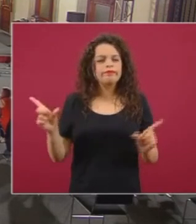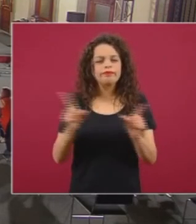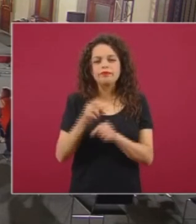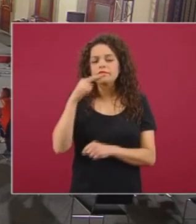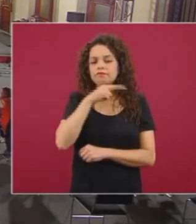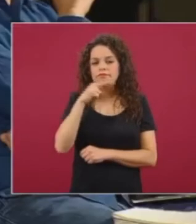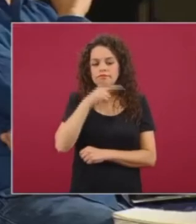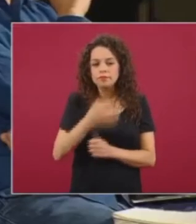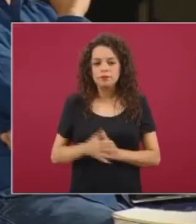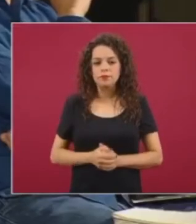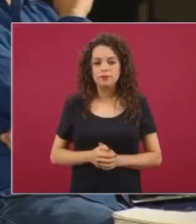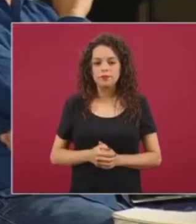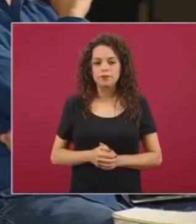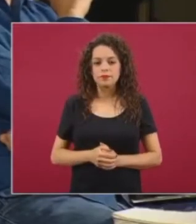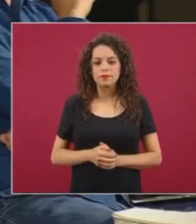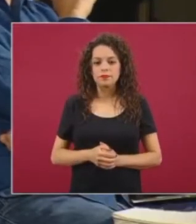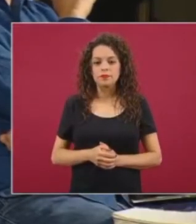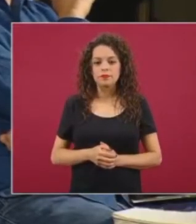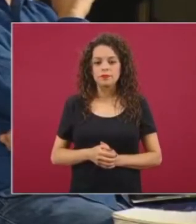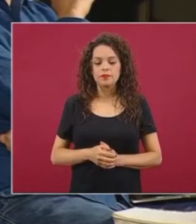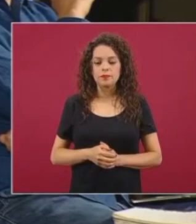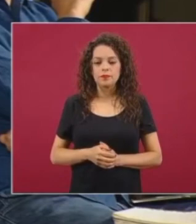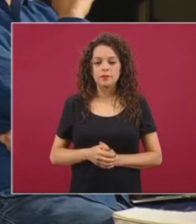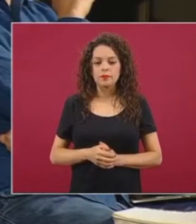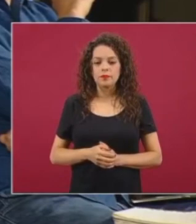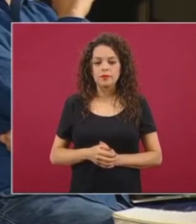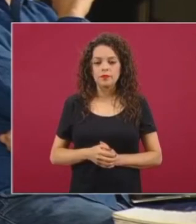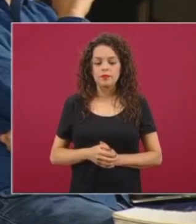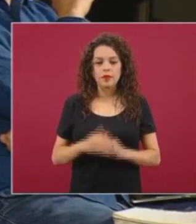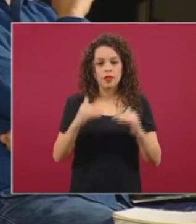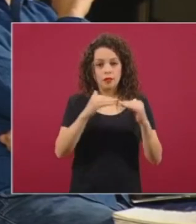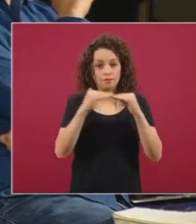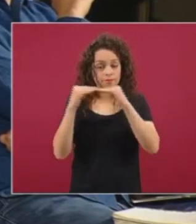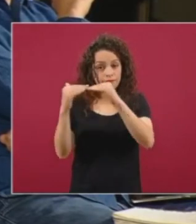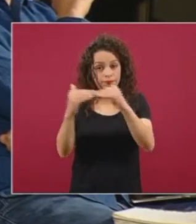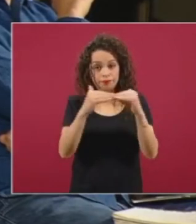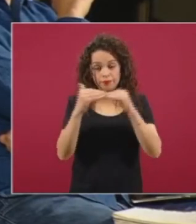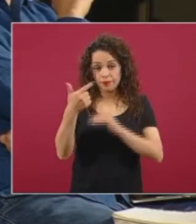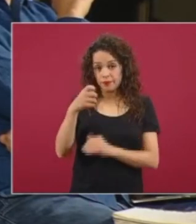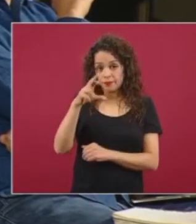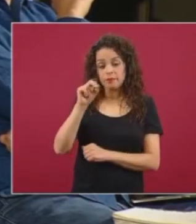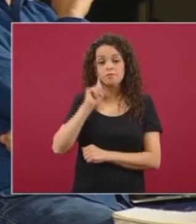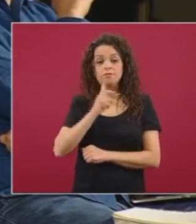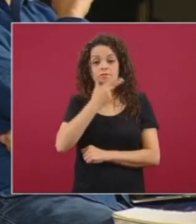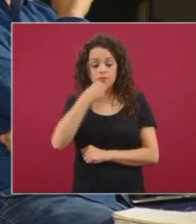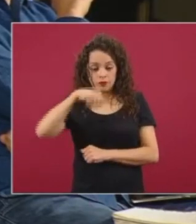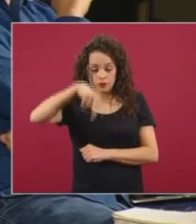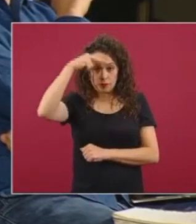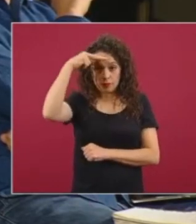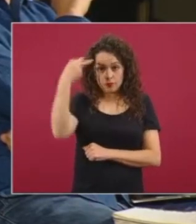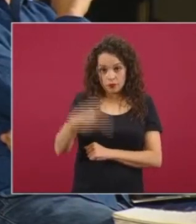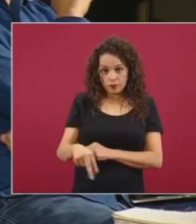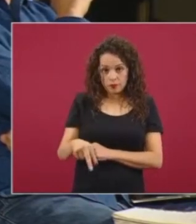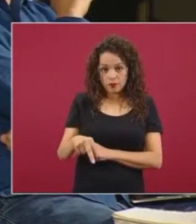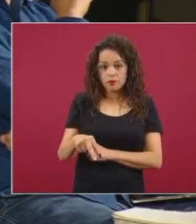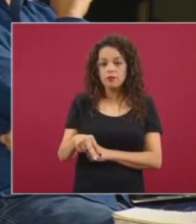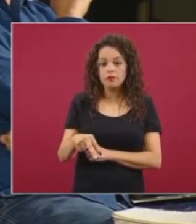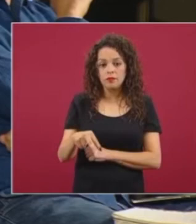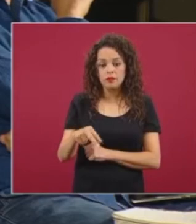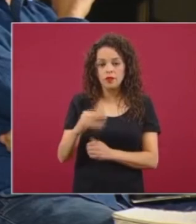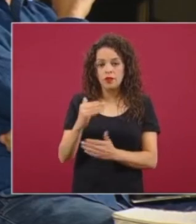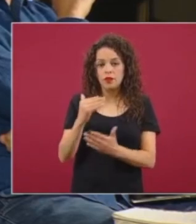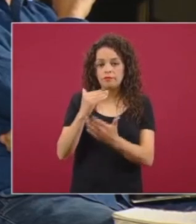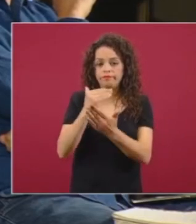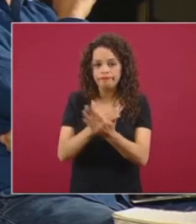invitadas, ¿puede decirse que la agenda de equidad de género en nuestro país se detuvo o retrocedió debido a